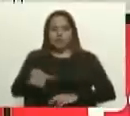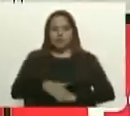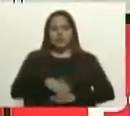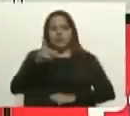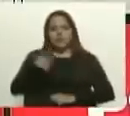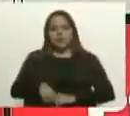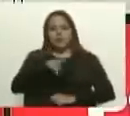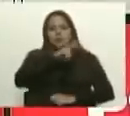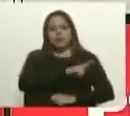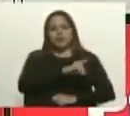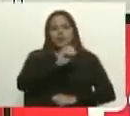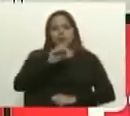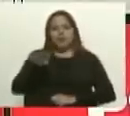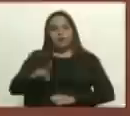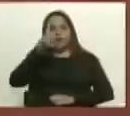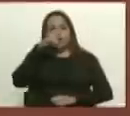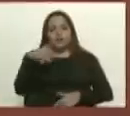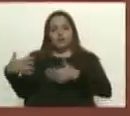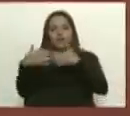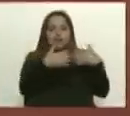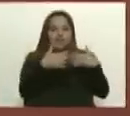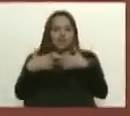204 años de la Batalla de Cantaura,